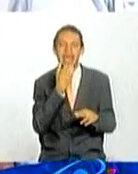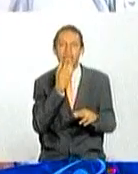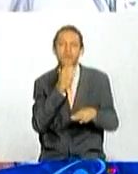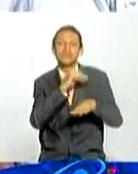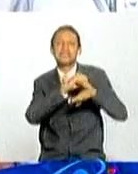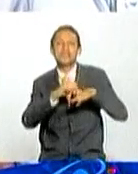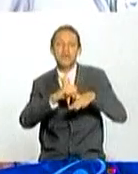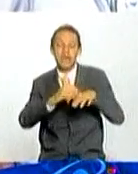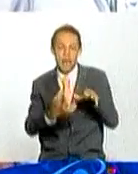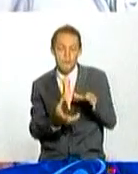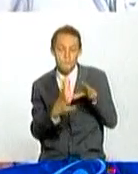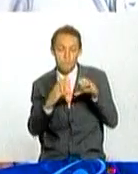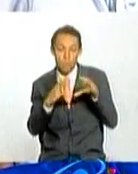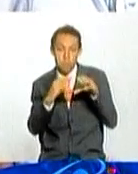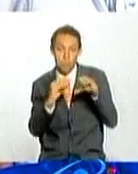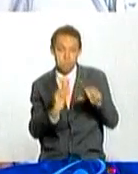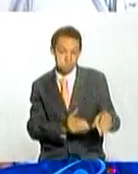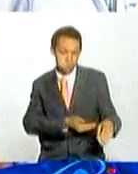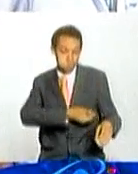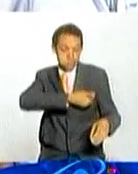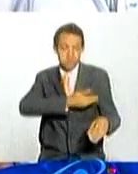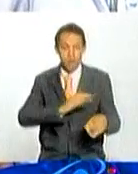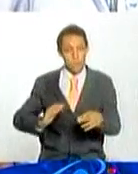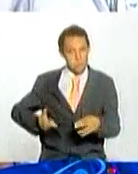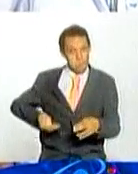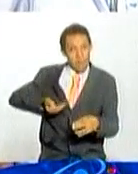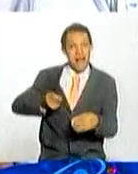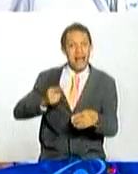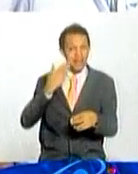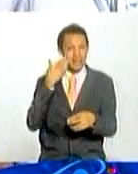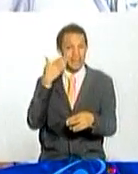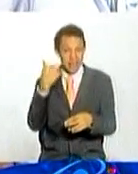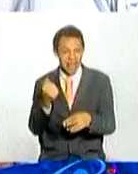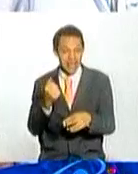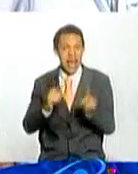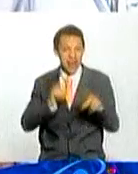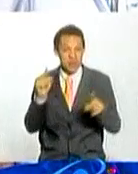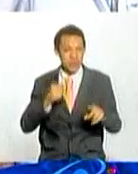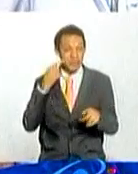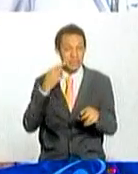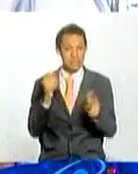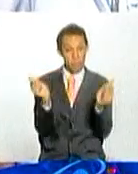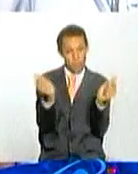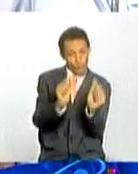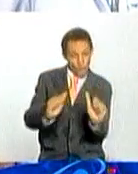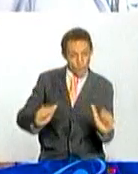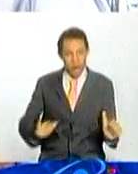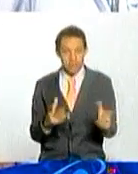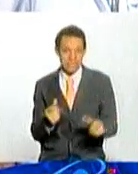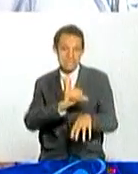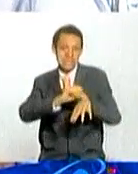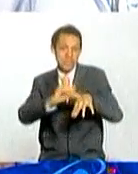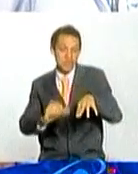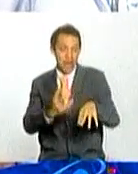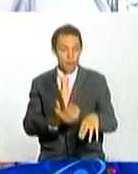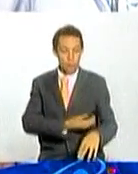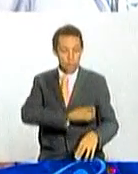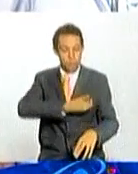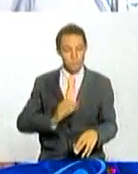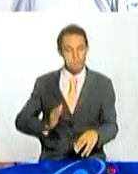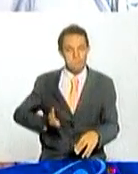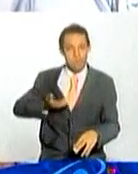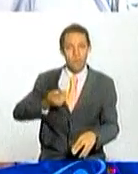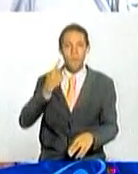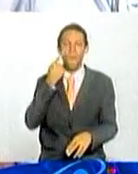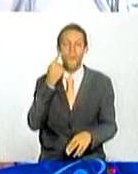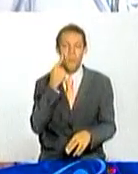mamarias, se han venido desencadenando con mucha más frecuencia las patologías de seno. Entonces nosotros lo que hacemos es un